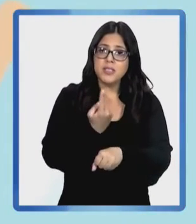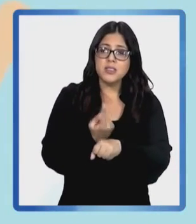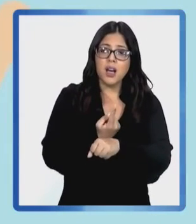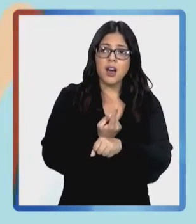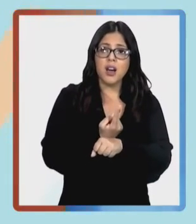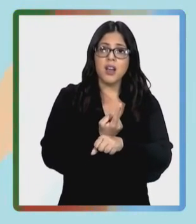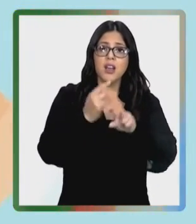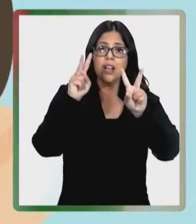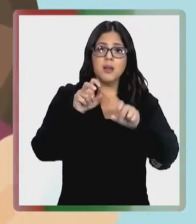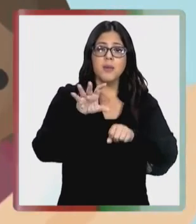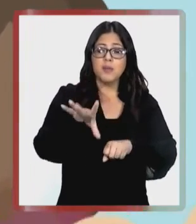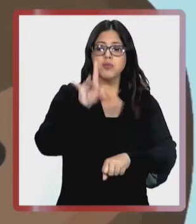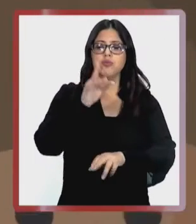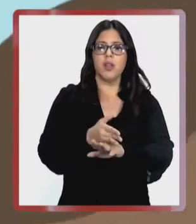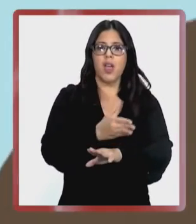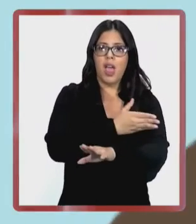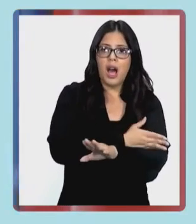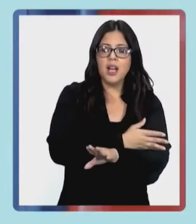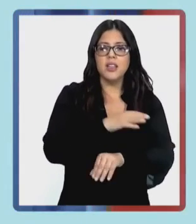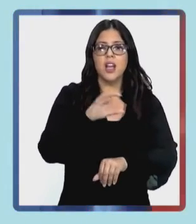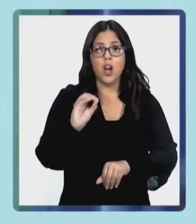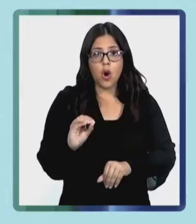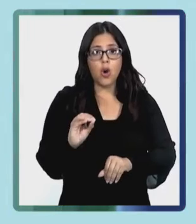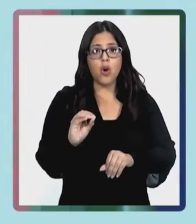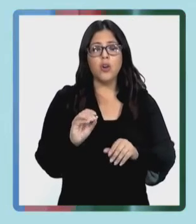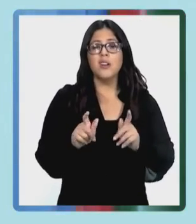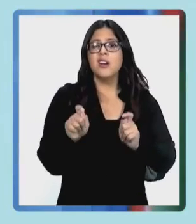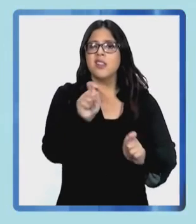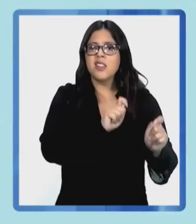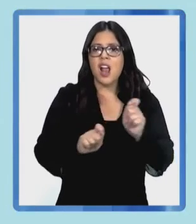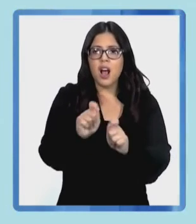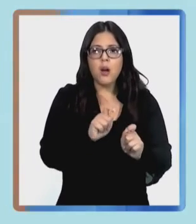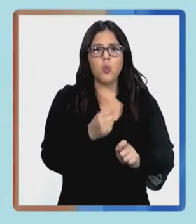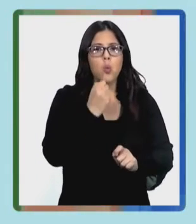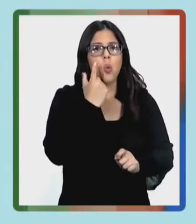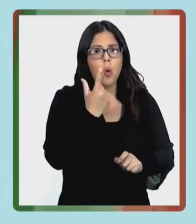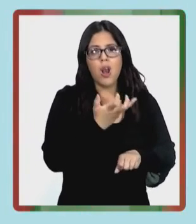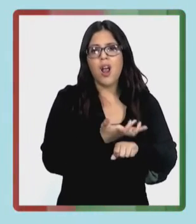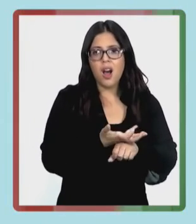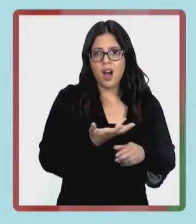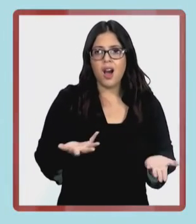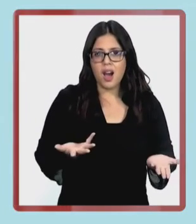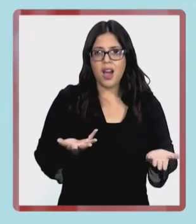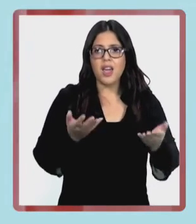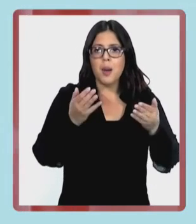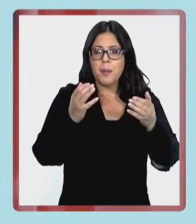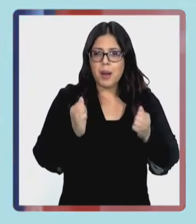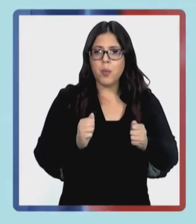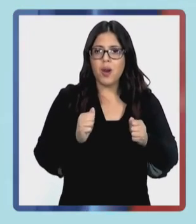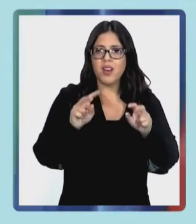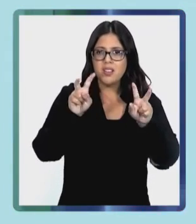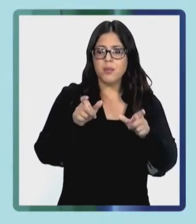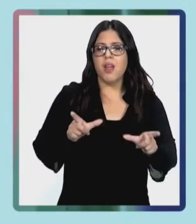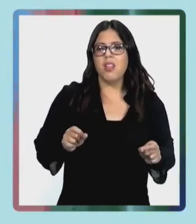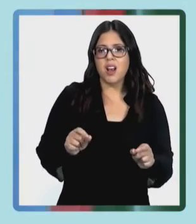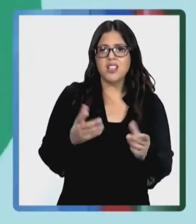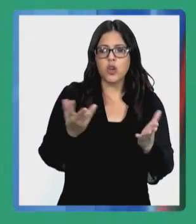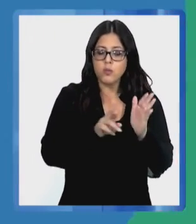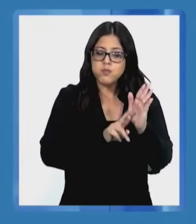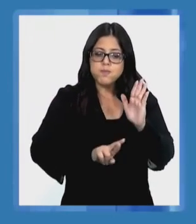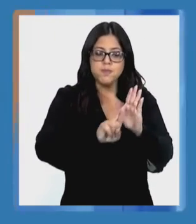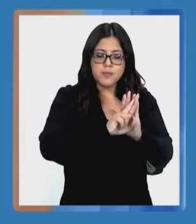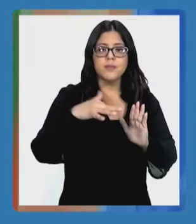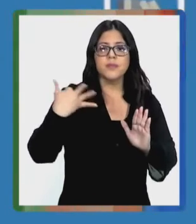señales de detección precoz o de cuáles son los tratamientos que pueden afectar el cáncer o cómo rehabilitamos, es